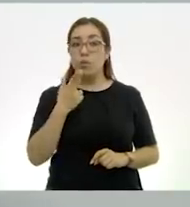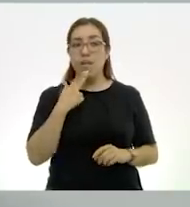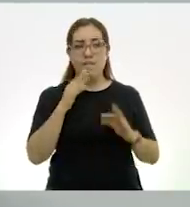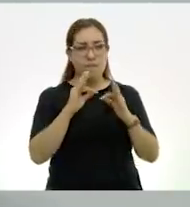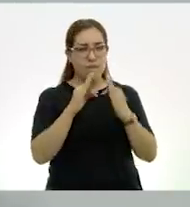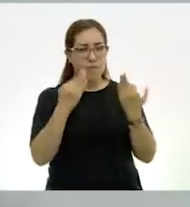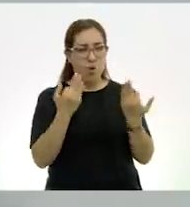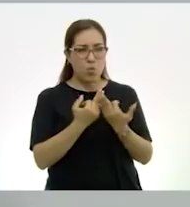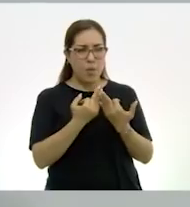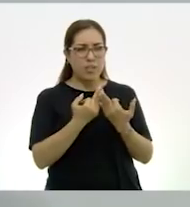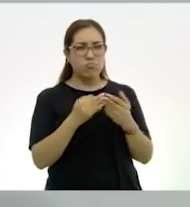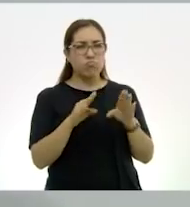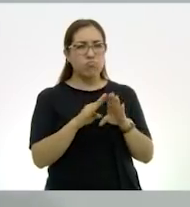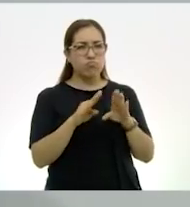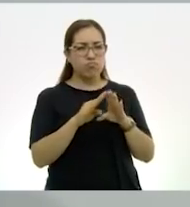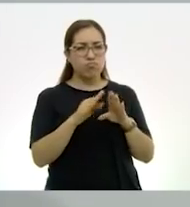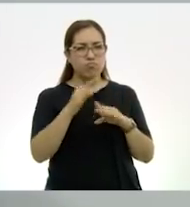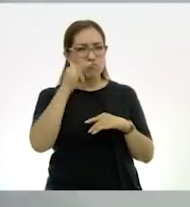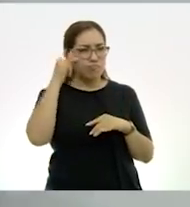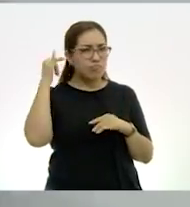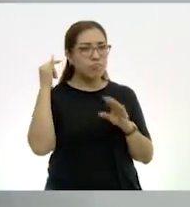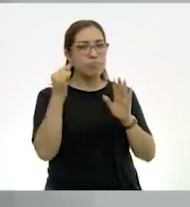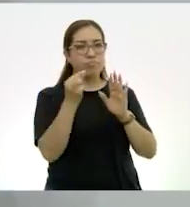Símbolos. Símbolos.